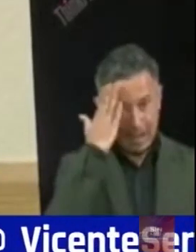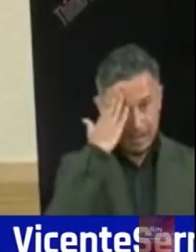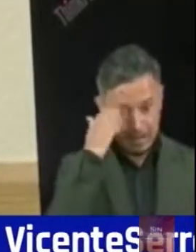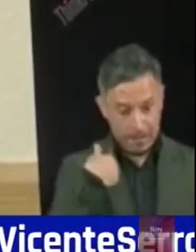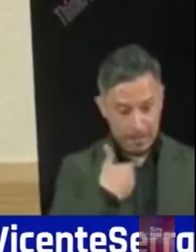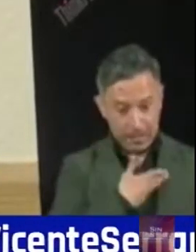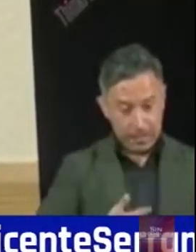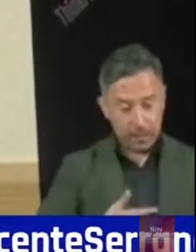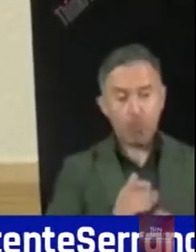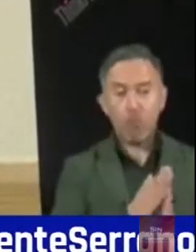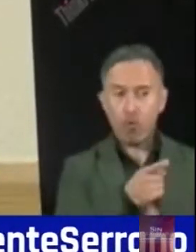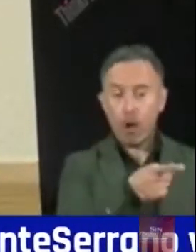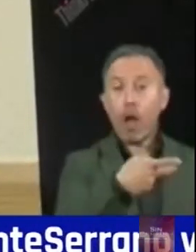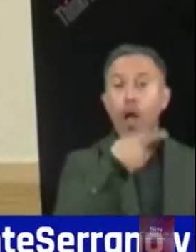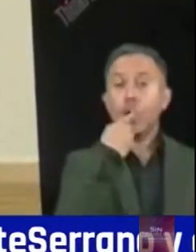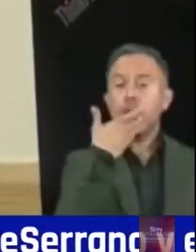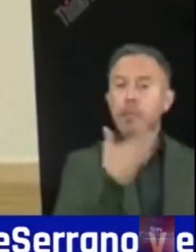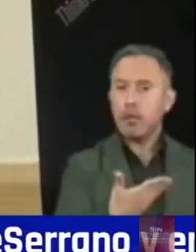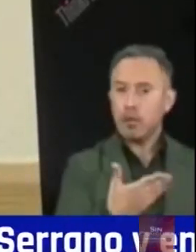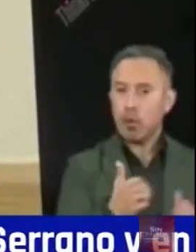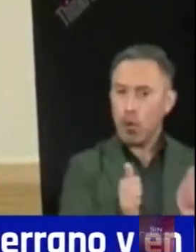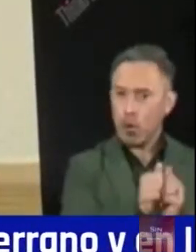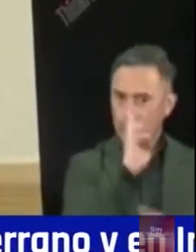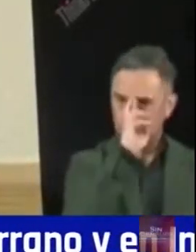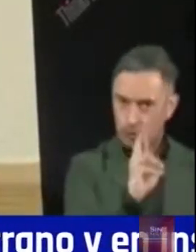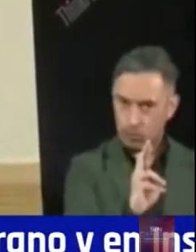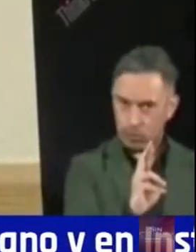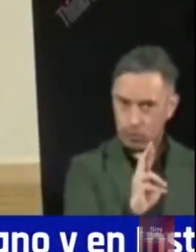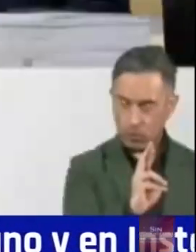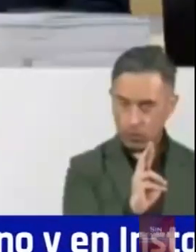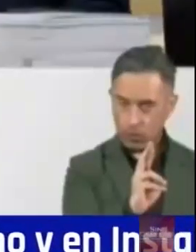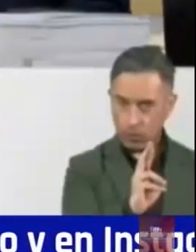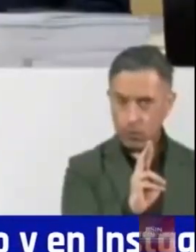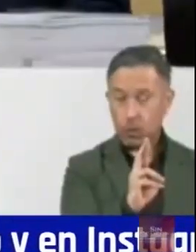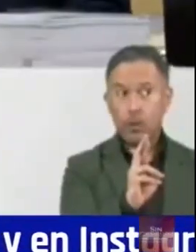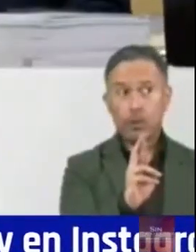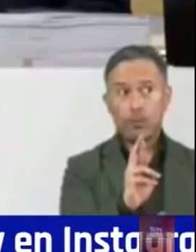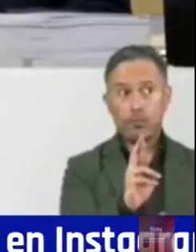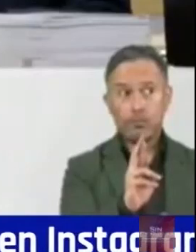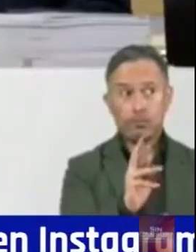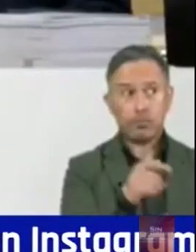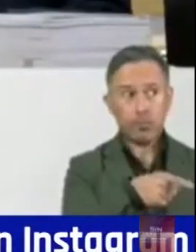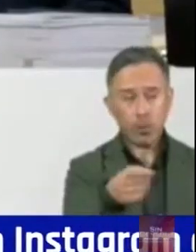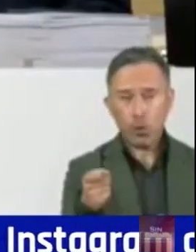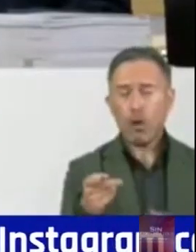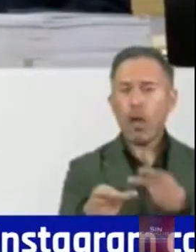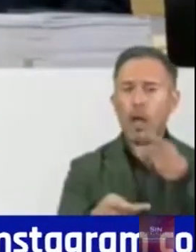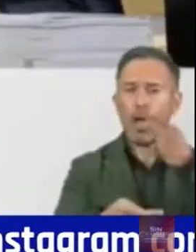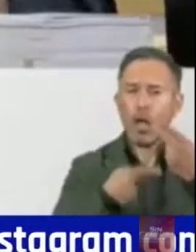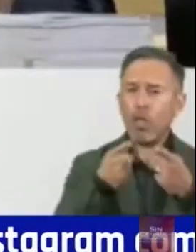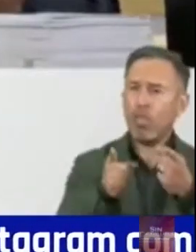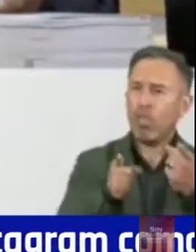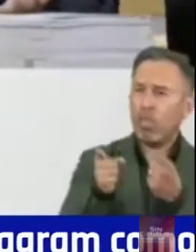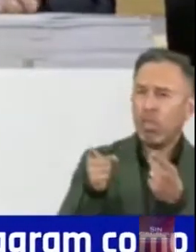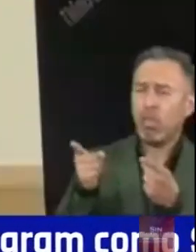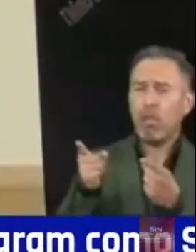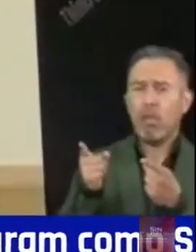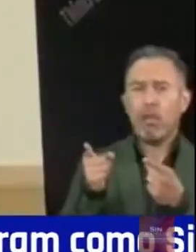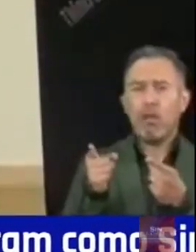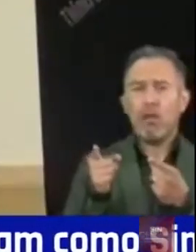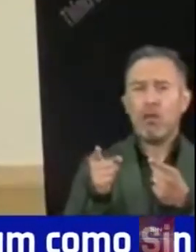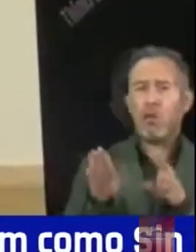respeto y que aquí, por favor, omitamos cualquier agravio y sobre